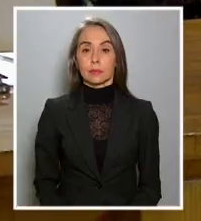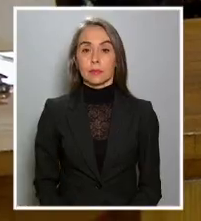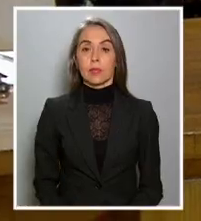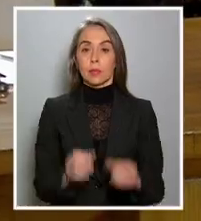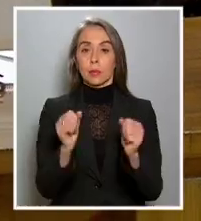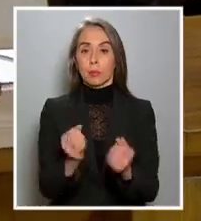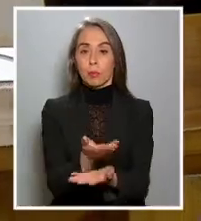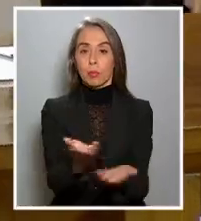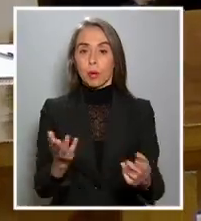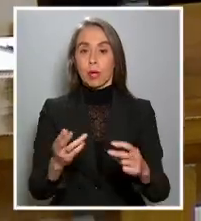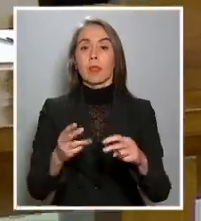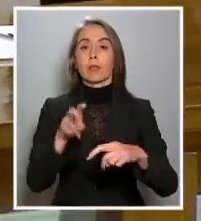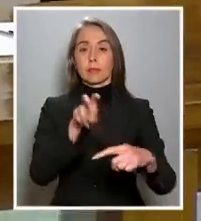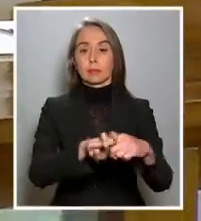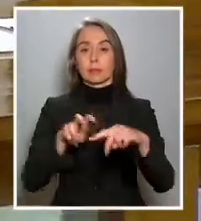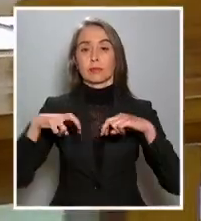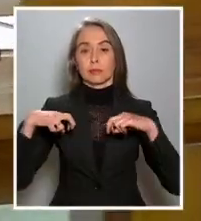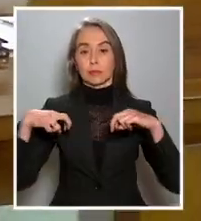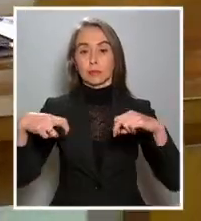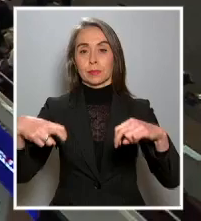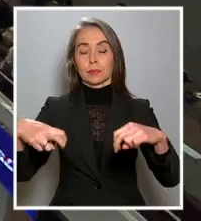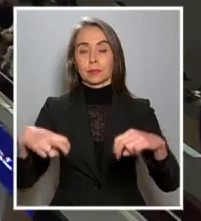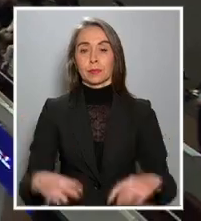Podemos tomar asiento.